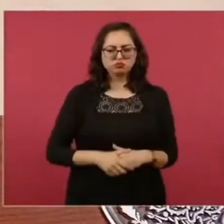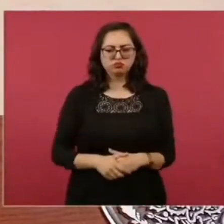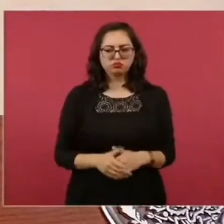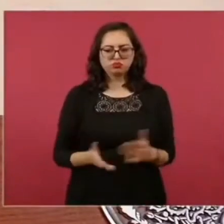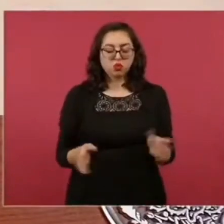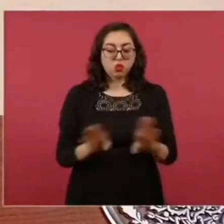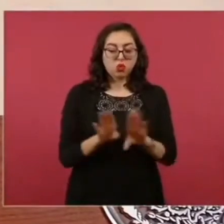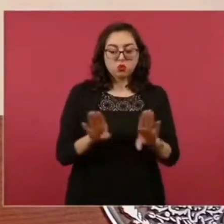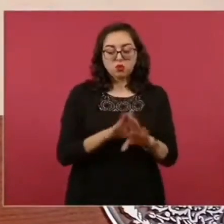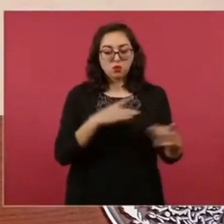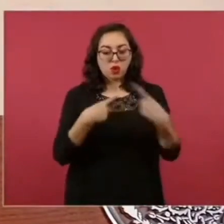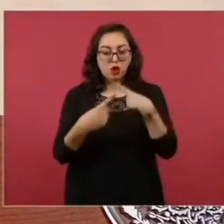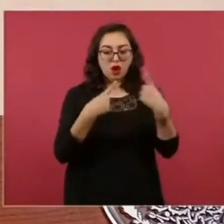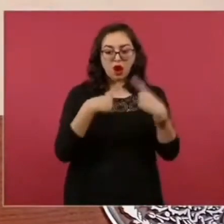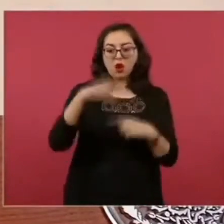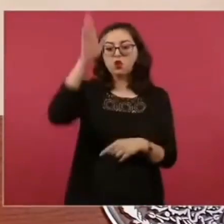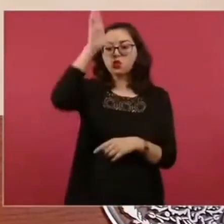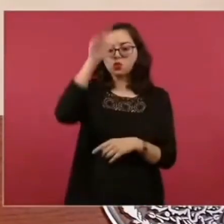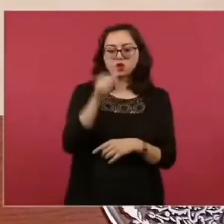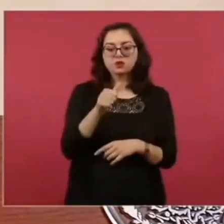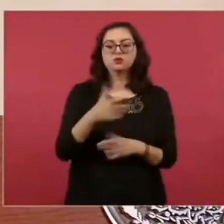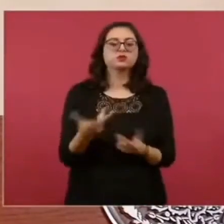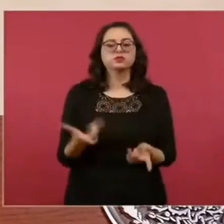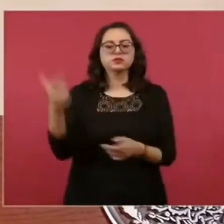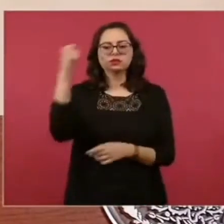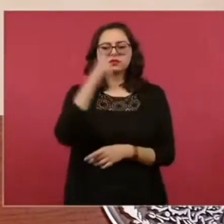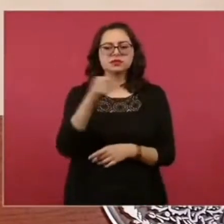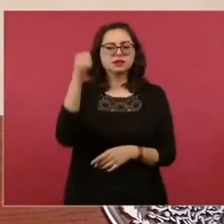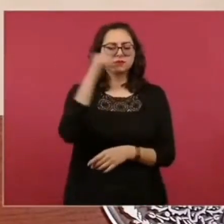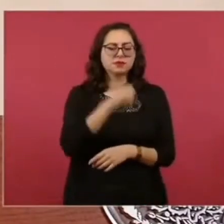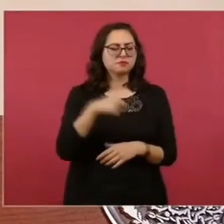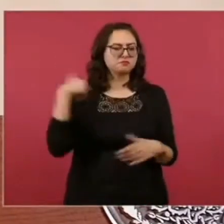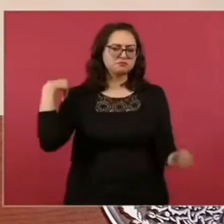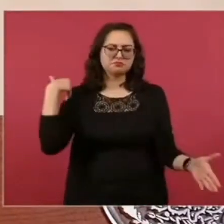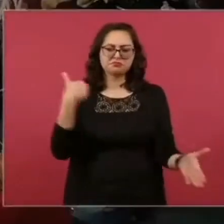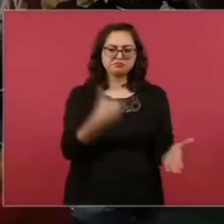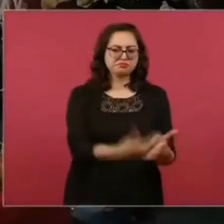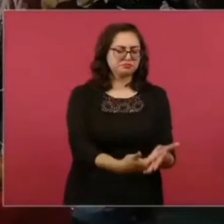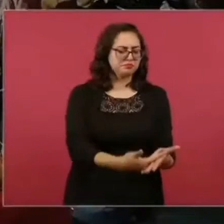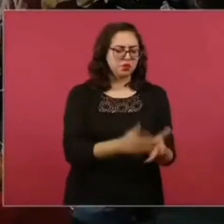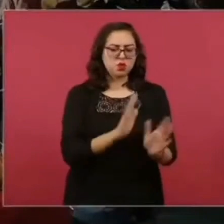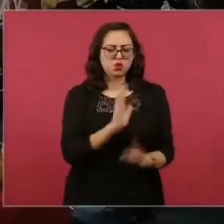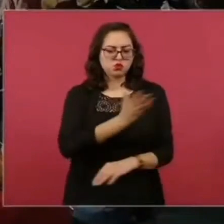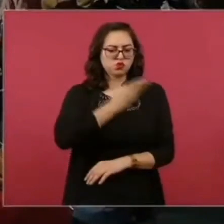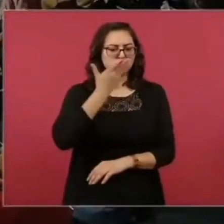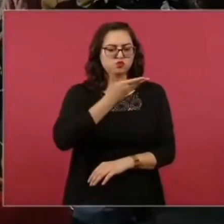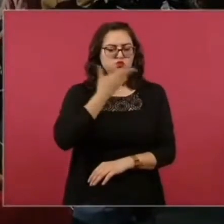el acuerdo, como lo han hecho en los últimos tiempos, ¿no?